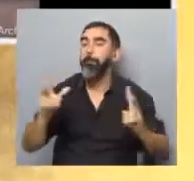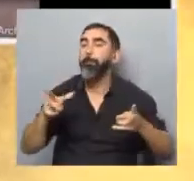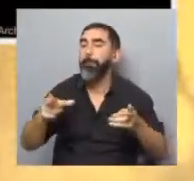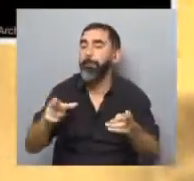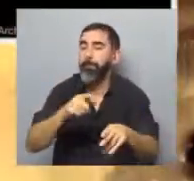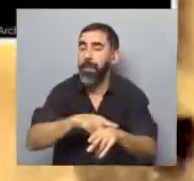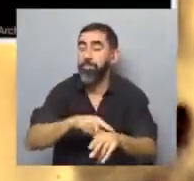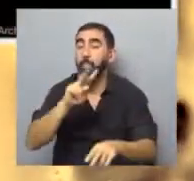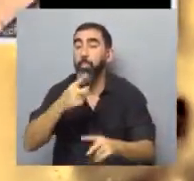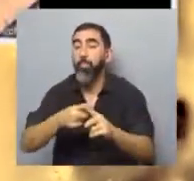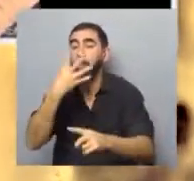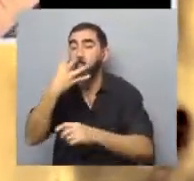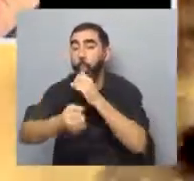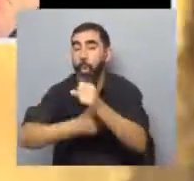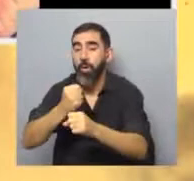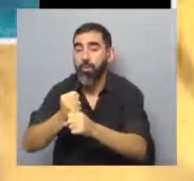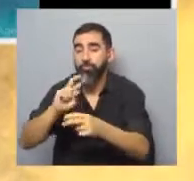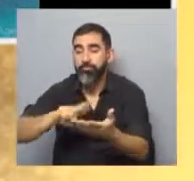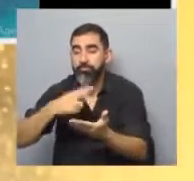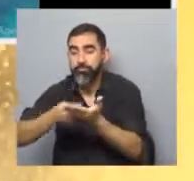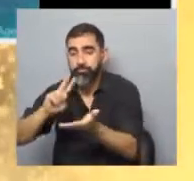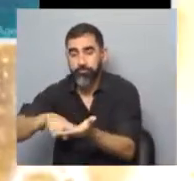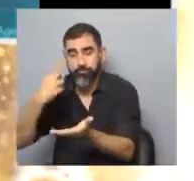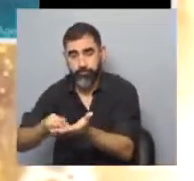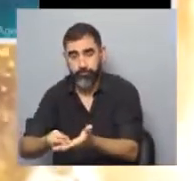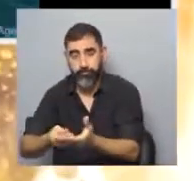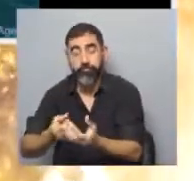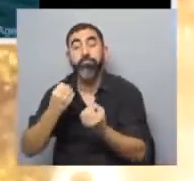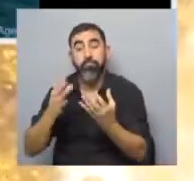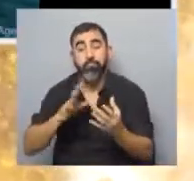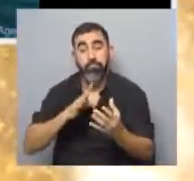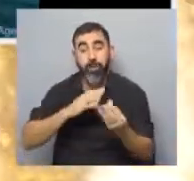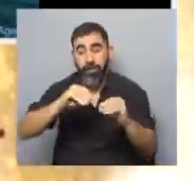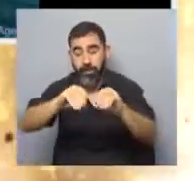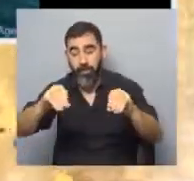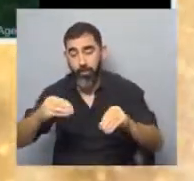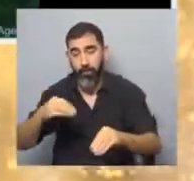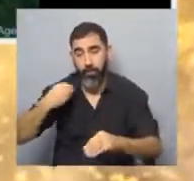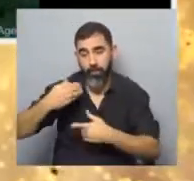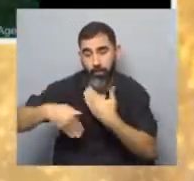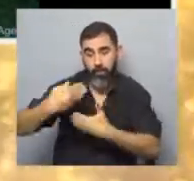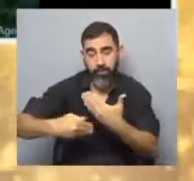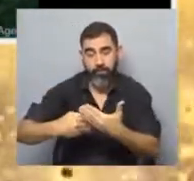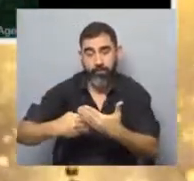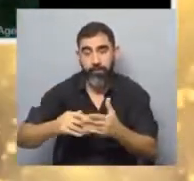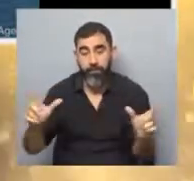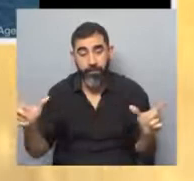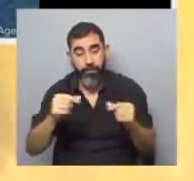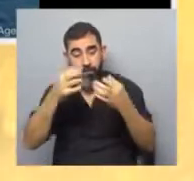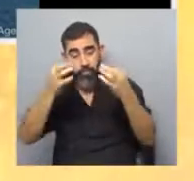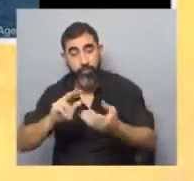es cada 4 años se renueva, lo cual está bueno porque mantiene a los territorios vivos. Y acabamos de terminar